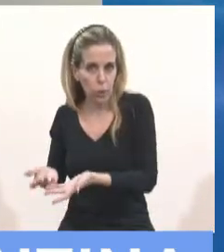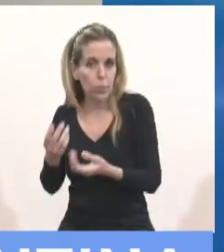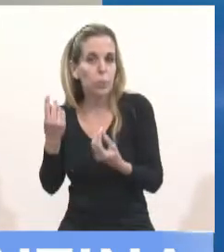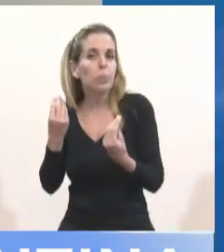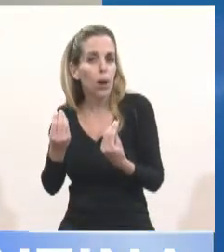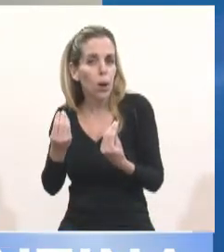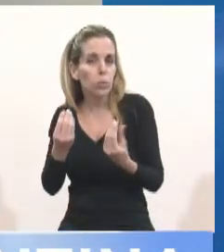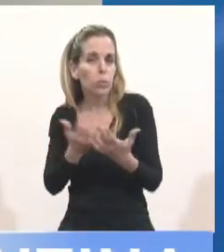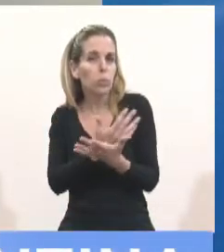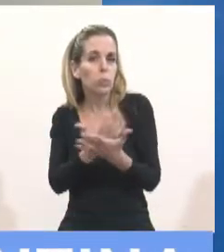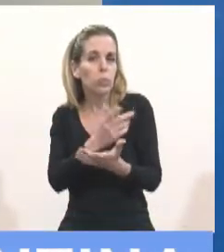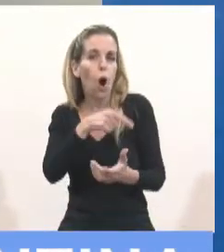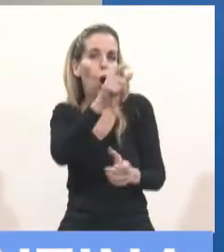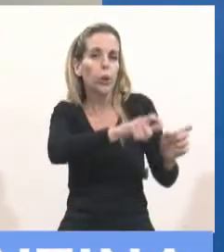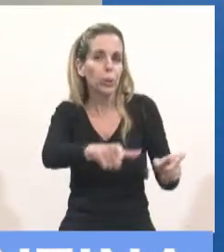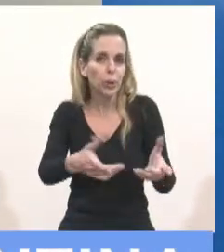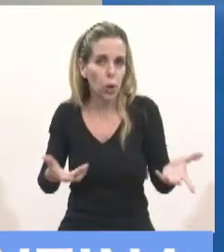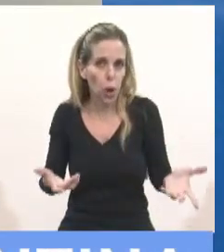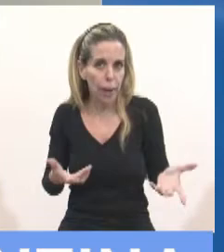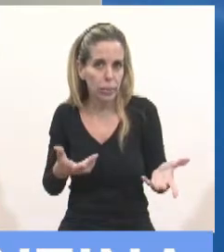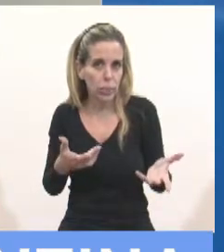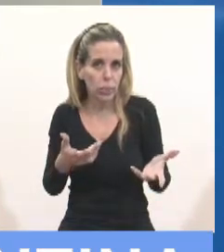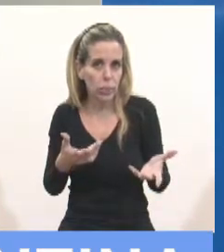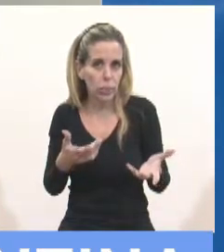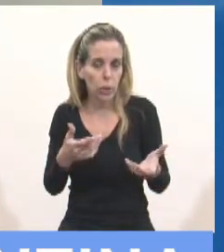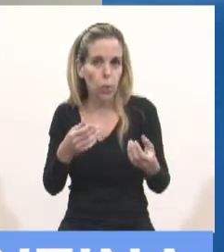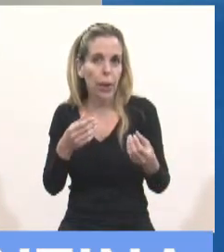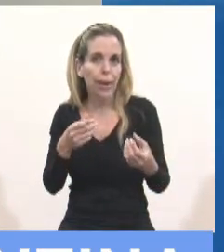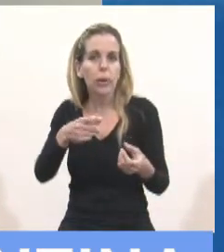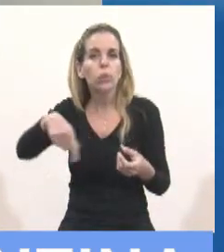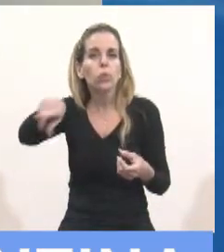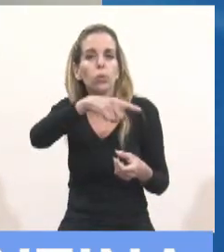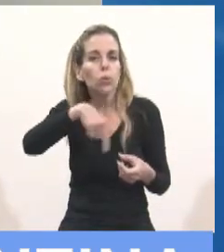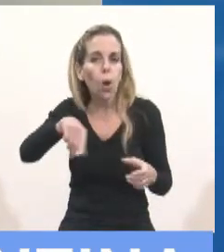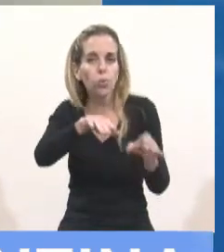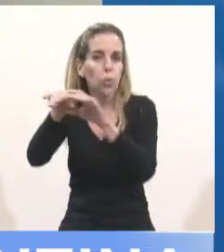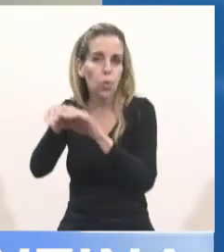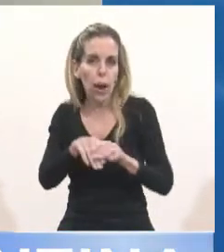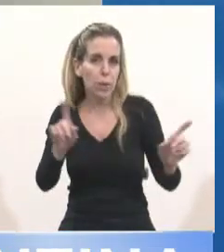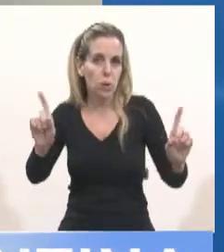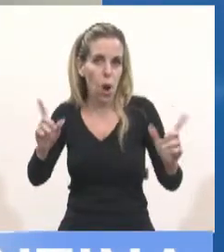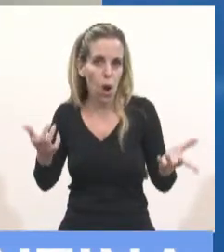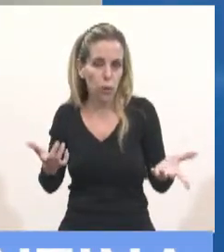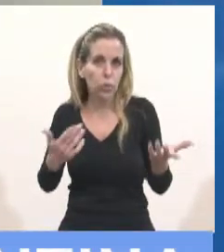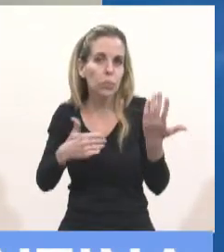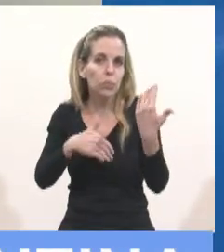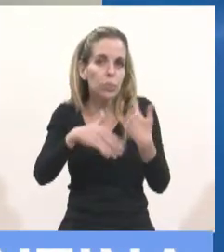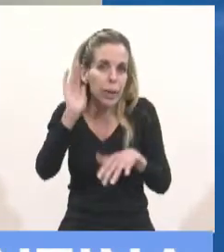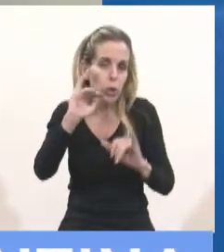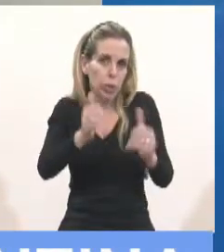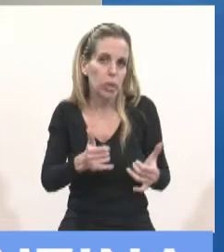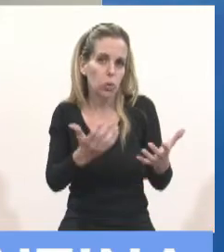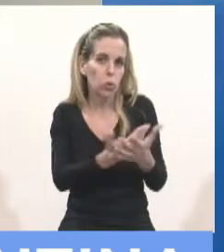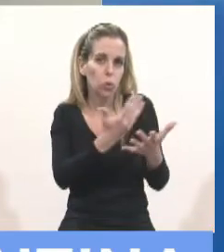mayorías. Es que todos somos víctimas del endeudamiento. La enorme mayoría somos